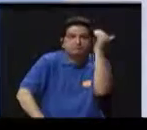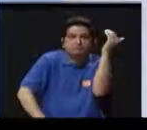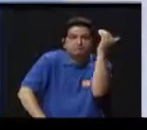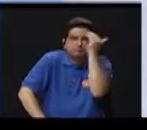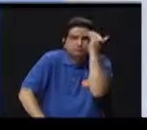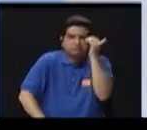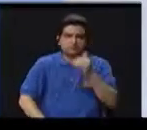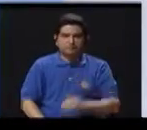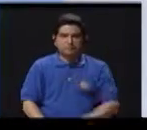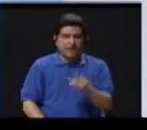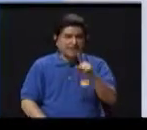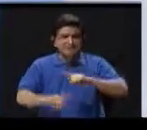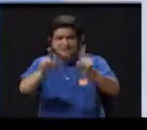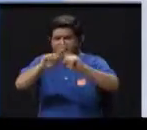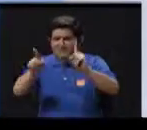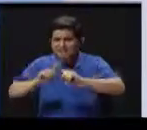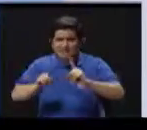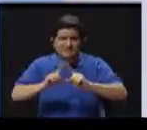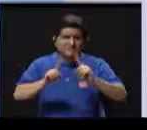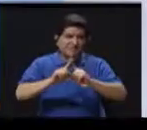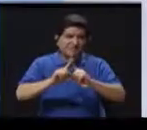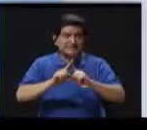conocer